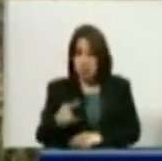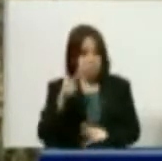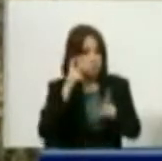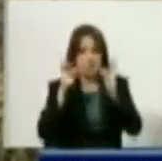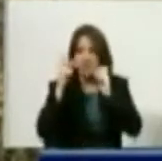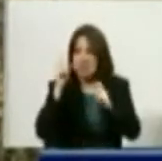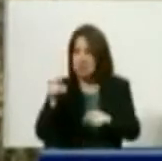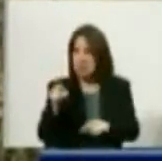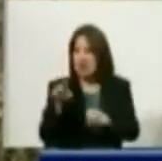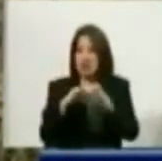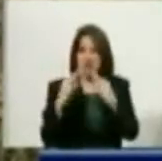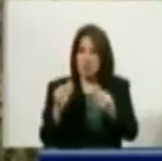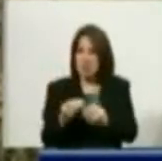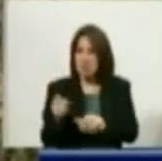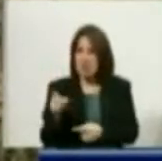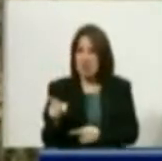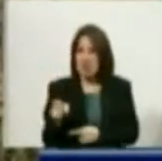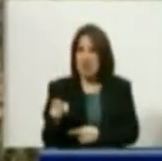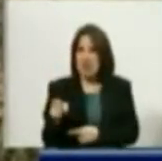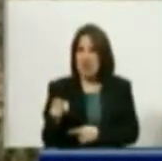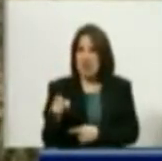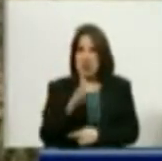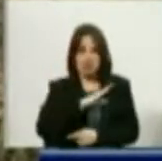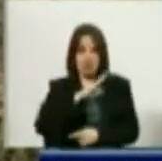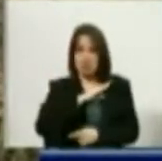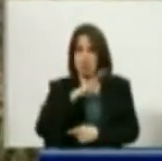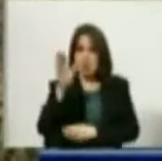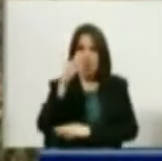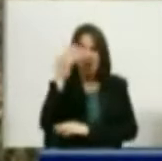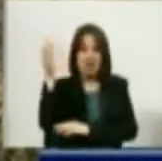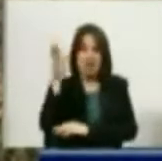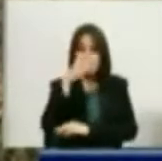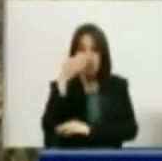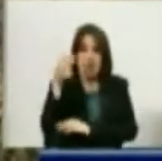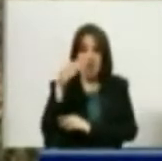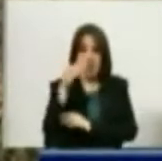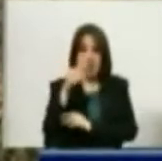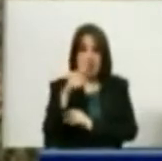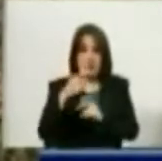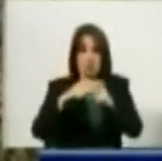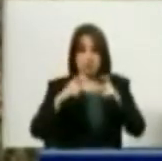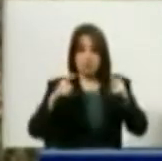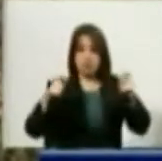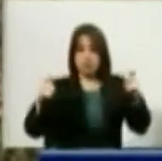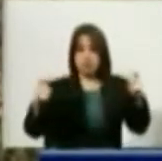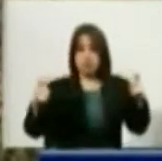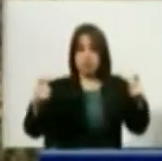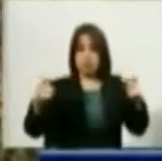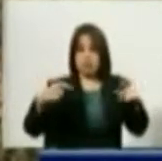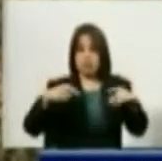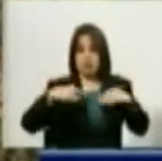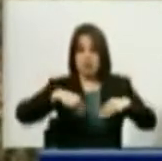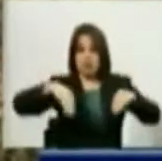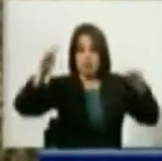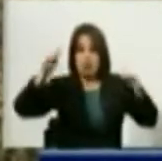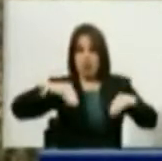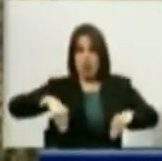vale esa familia los dueños de esa bandera enorme ah